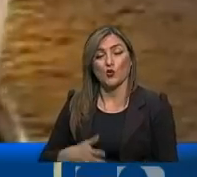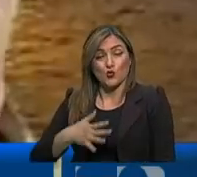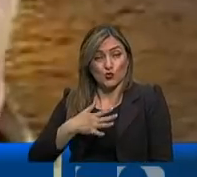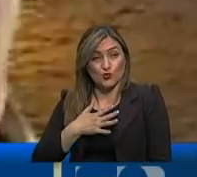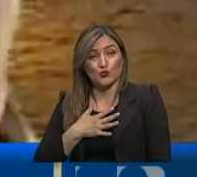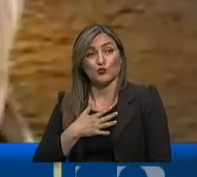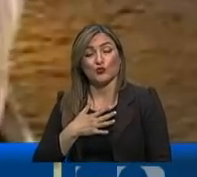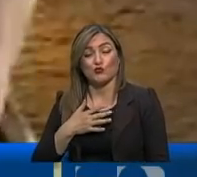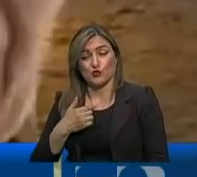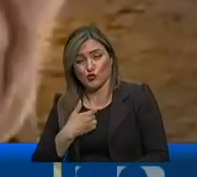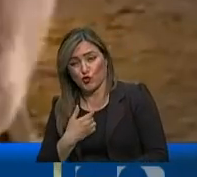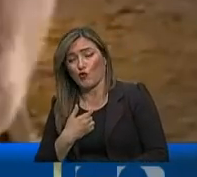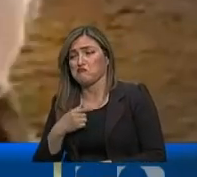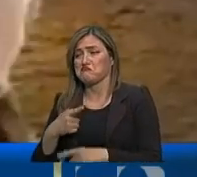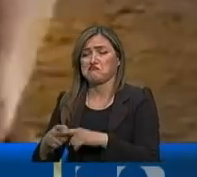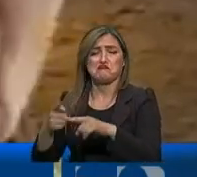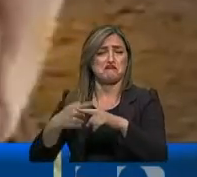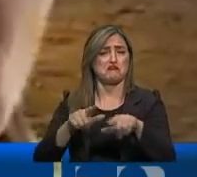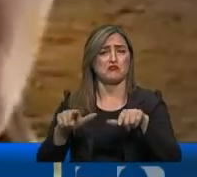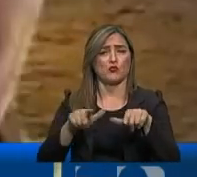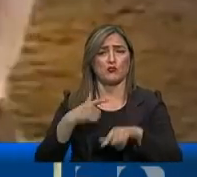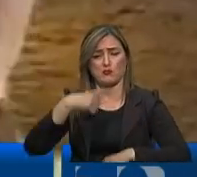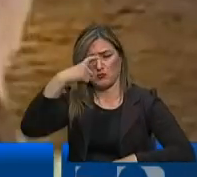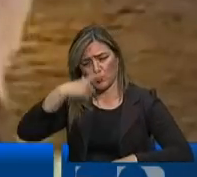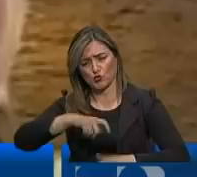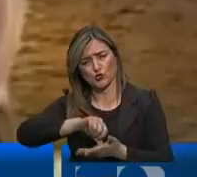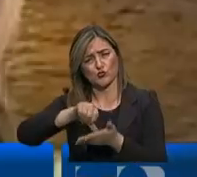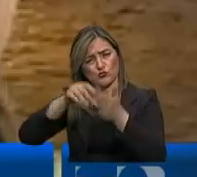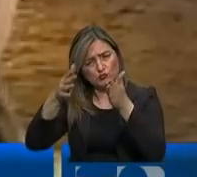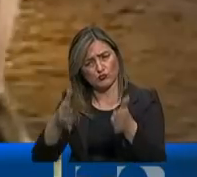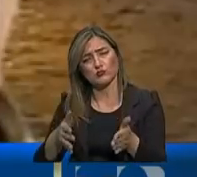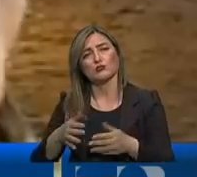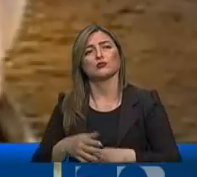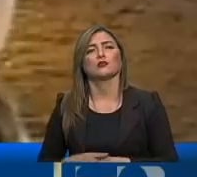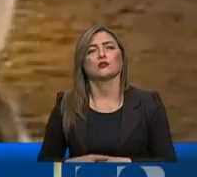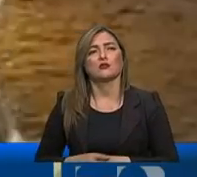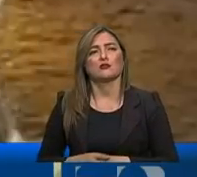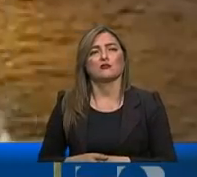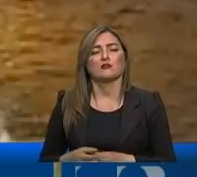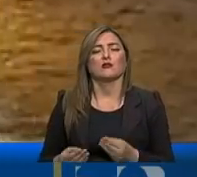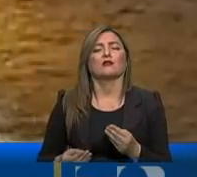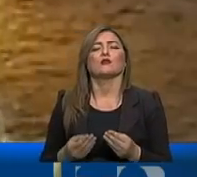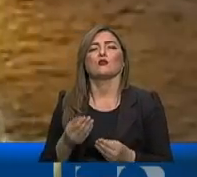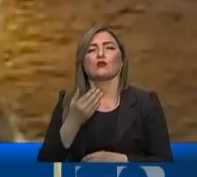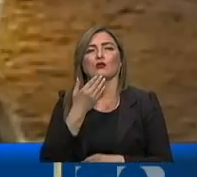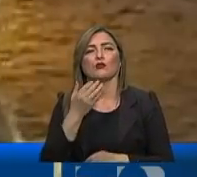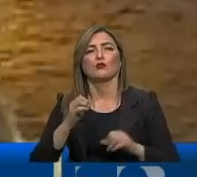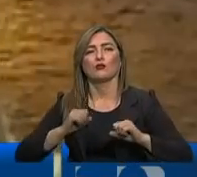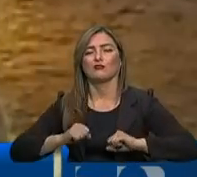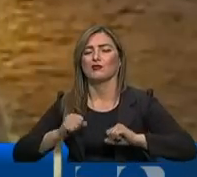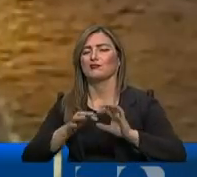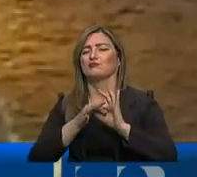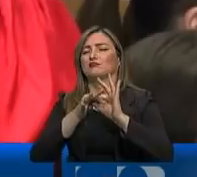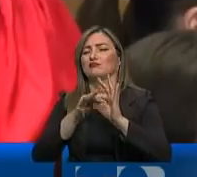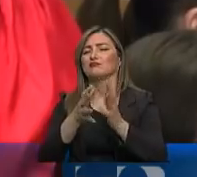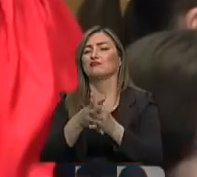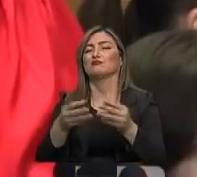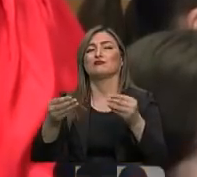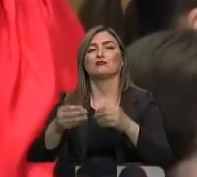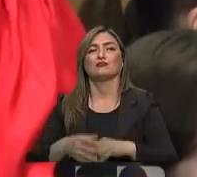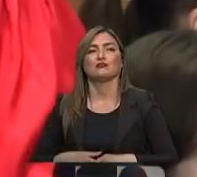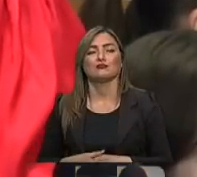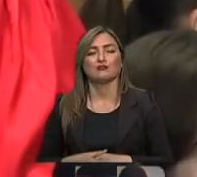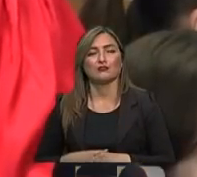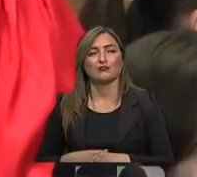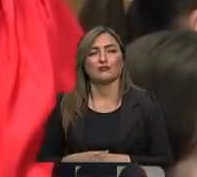desde cualquier lugar que ocupo como un ciudadano común y silvestre, cómo yo puedo contribuir a la solución.